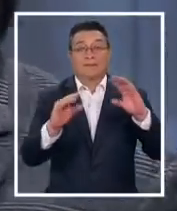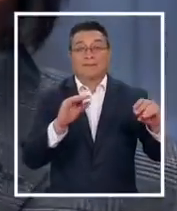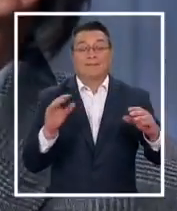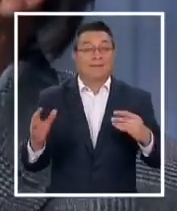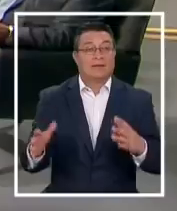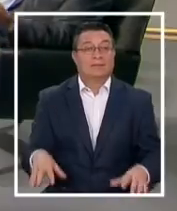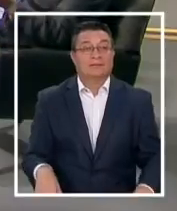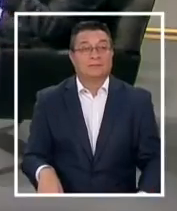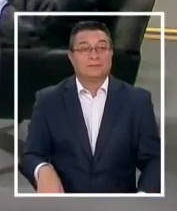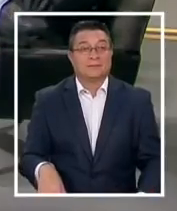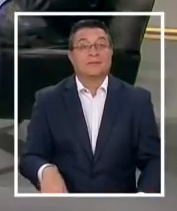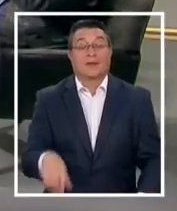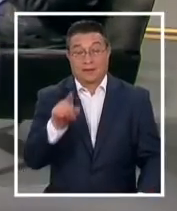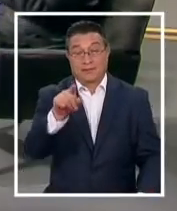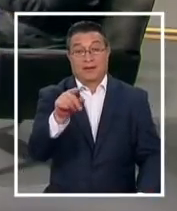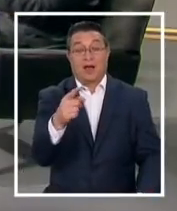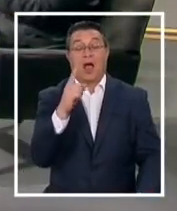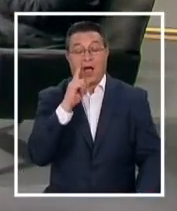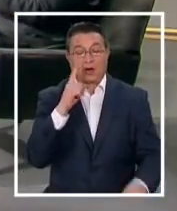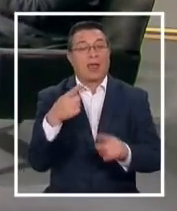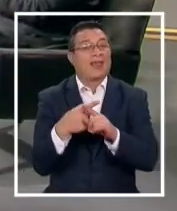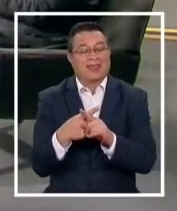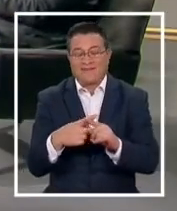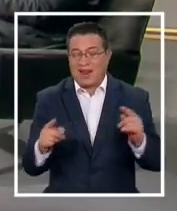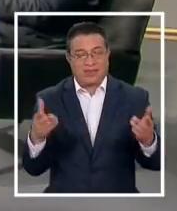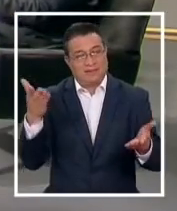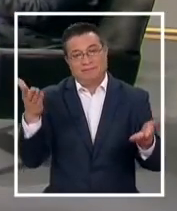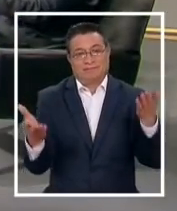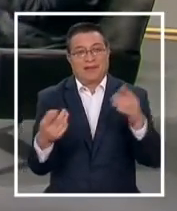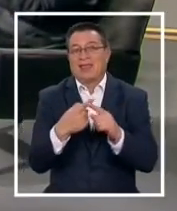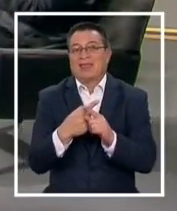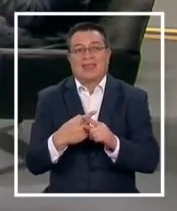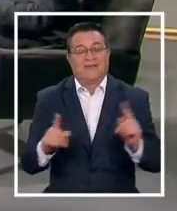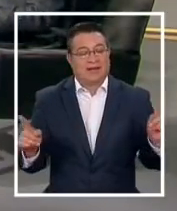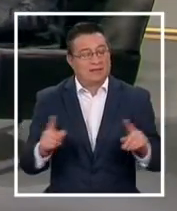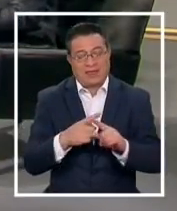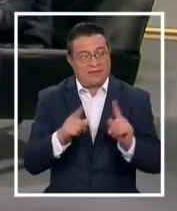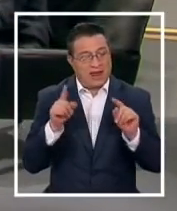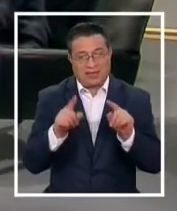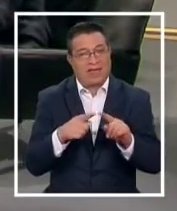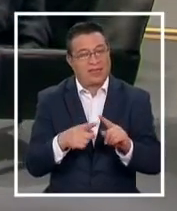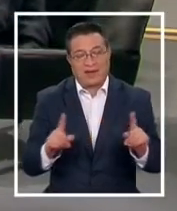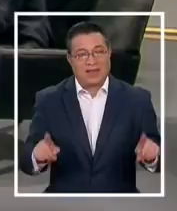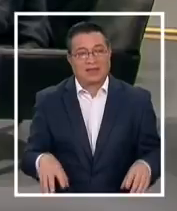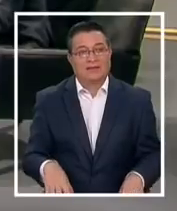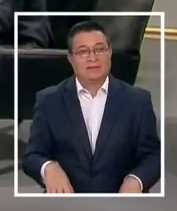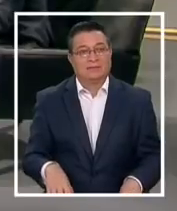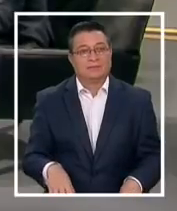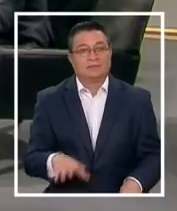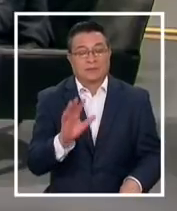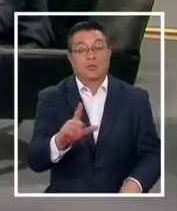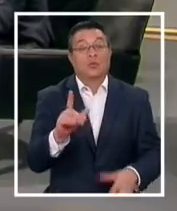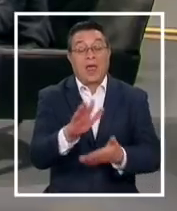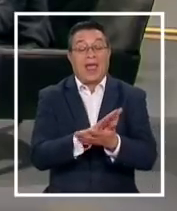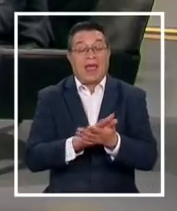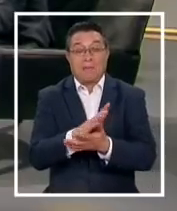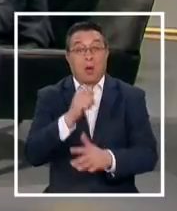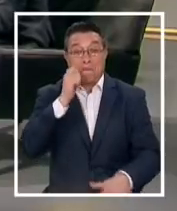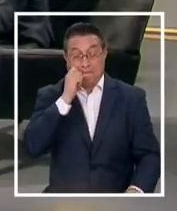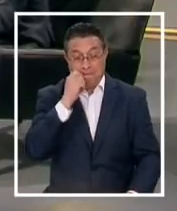Hay una carta de reclamo. Cuatro comunicados de prensa. Natalia, ¿opinas tú? Ahí tienes una dimensión distinta. Natalia, creo que... Si, voy a poner un ejemplo